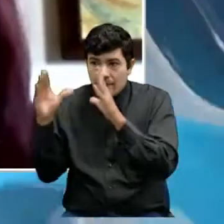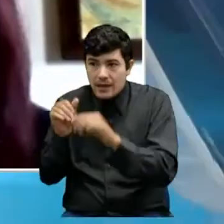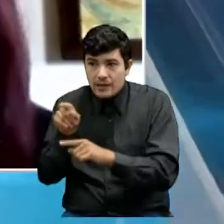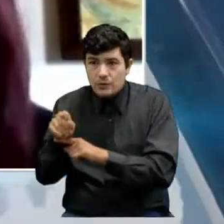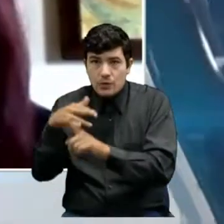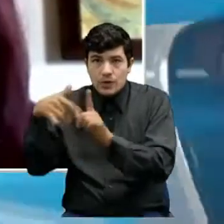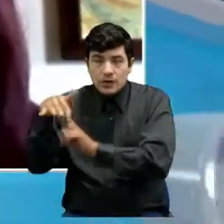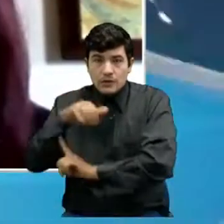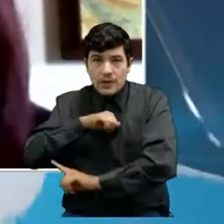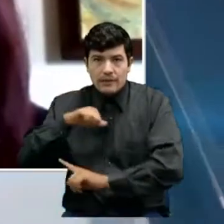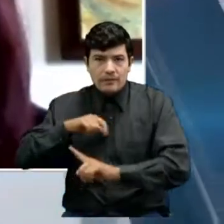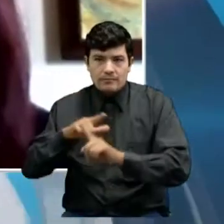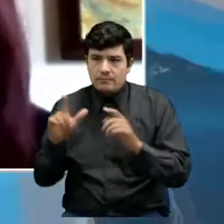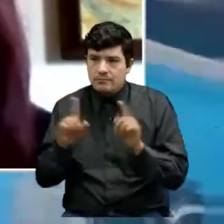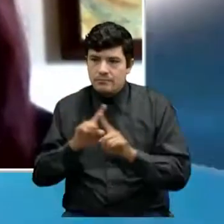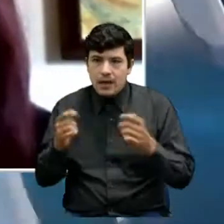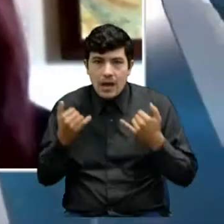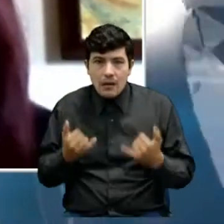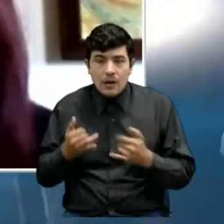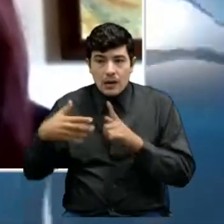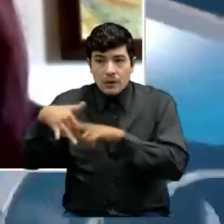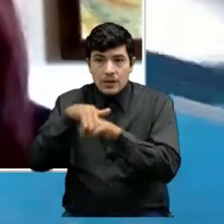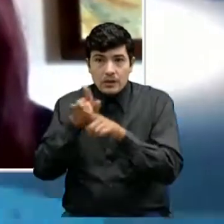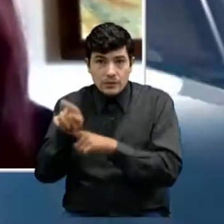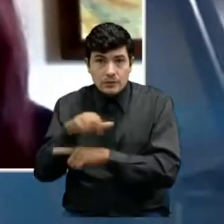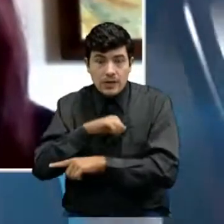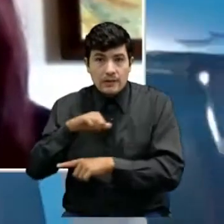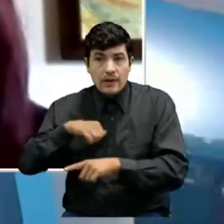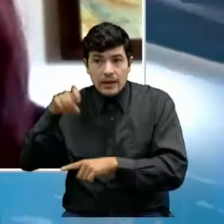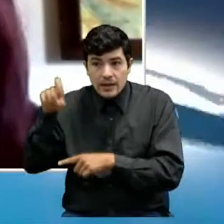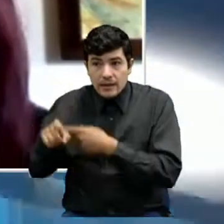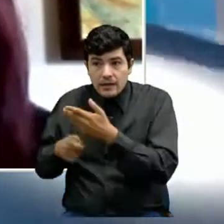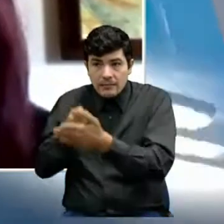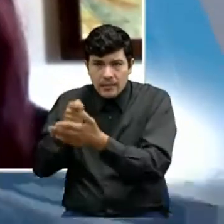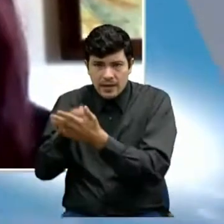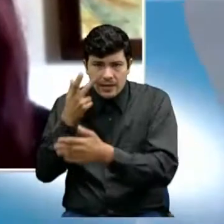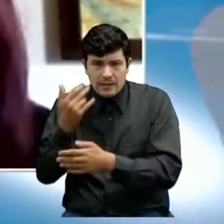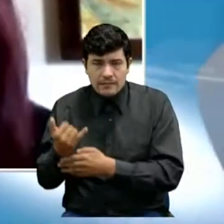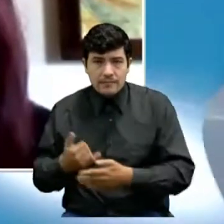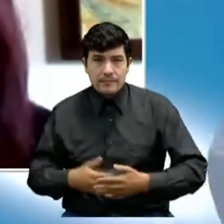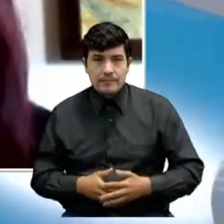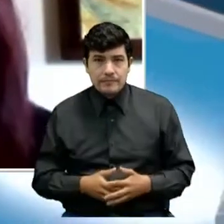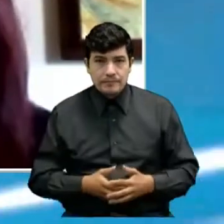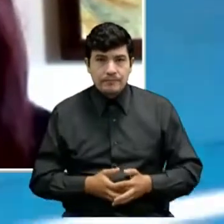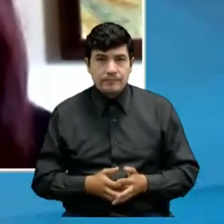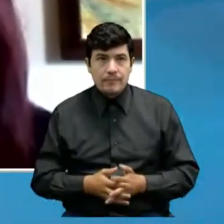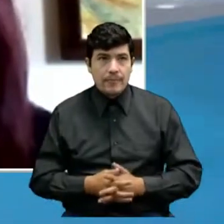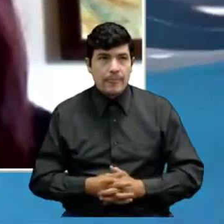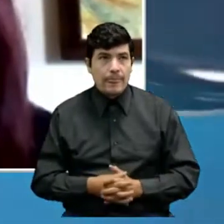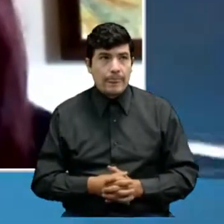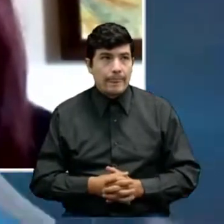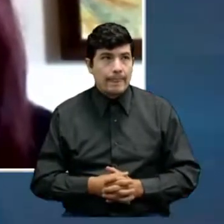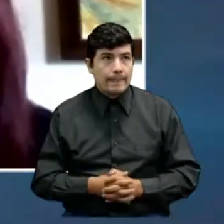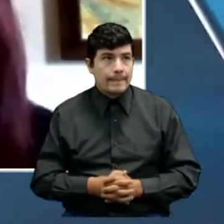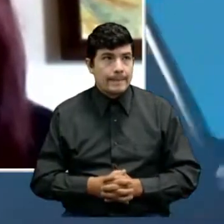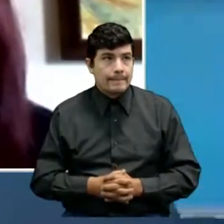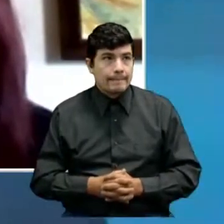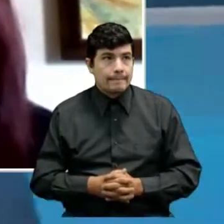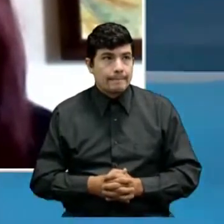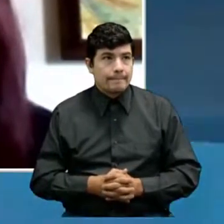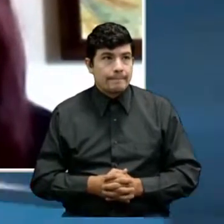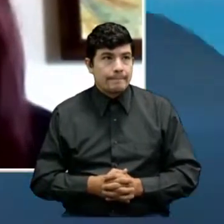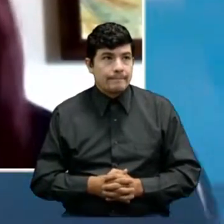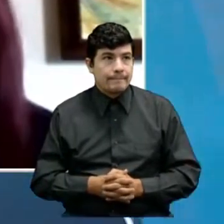Entonces, en este momento tendría el sector privado que estar pagando el saldo de la prima de mitad de año más la prima de vacaciones.